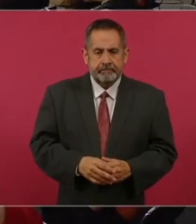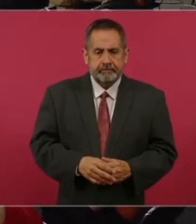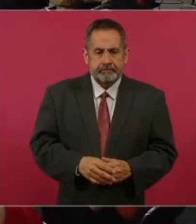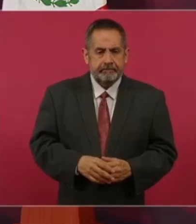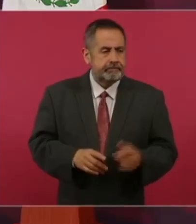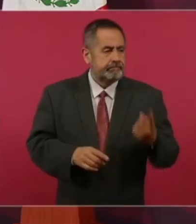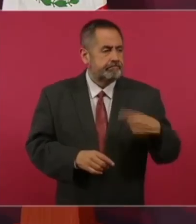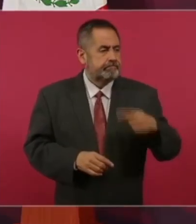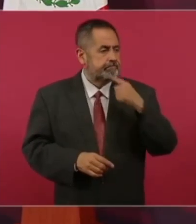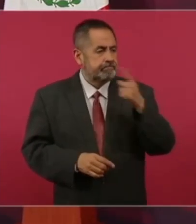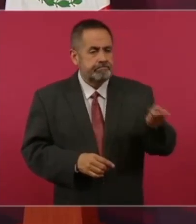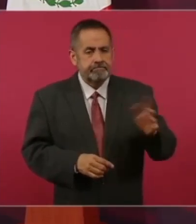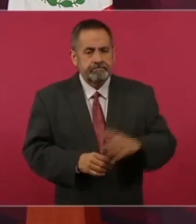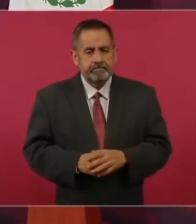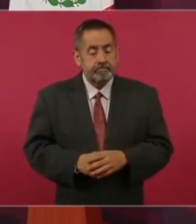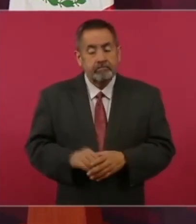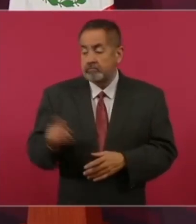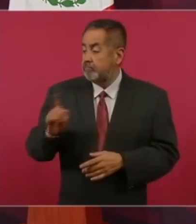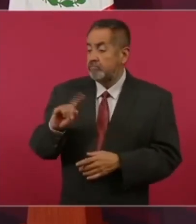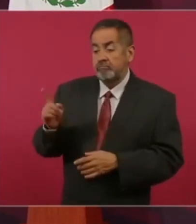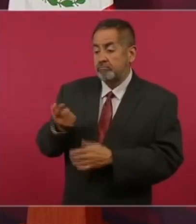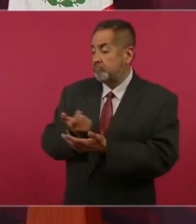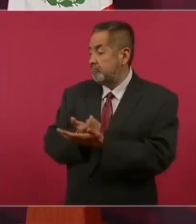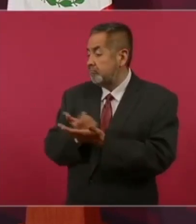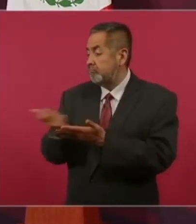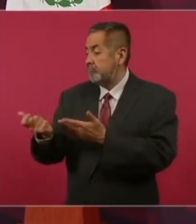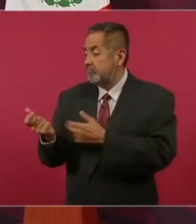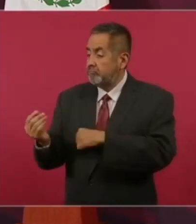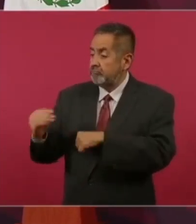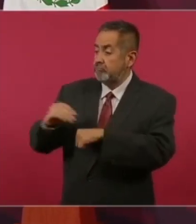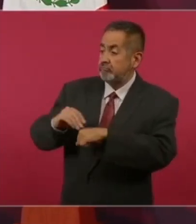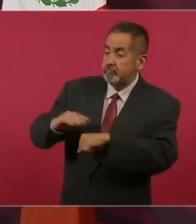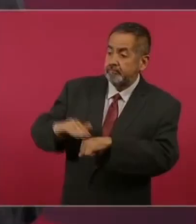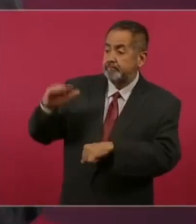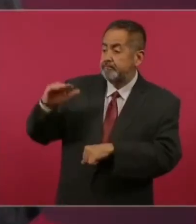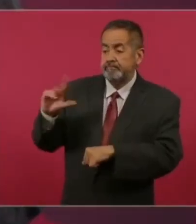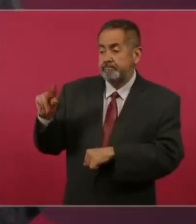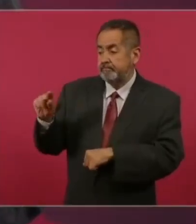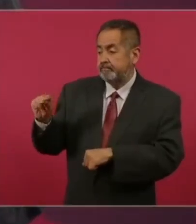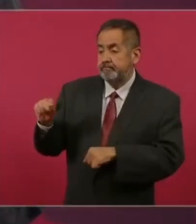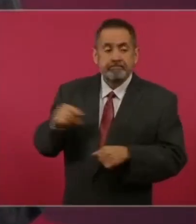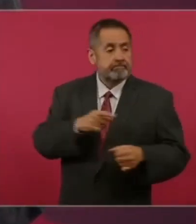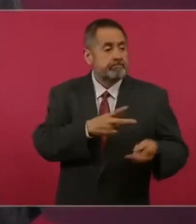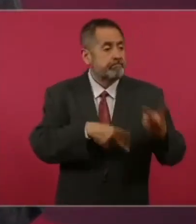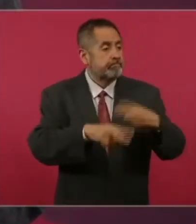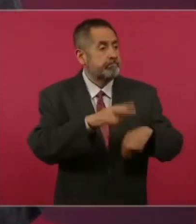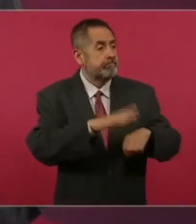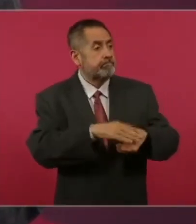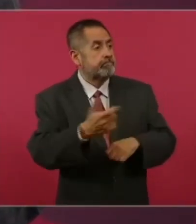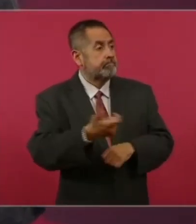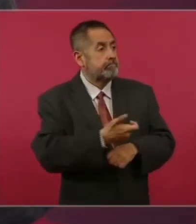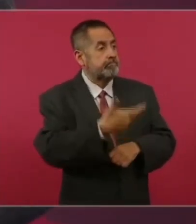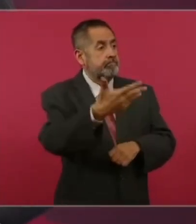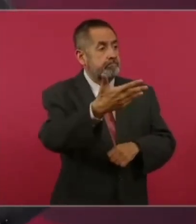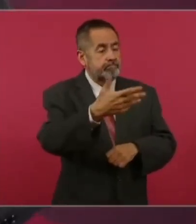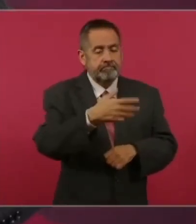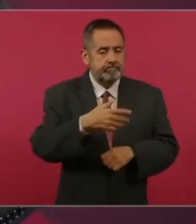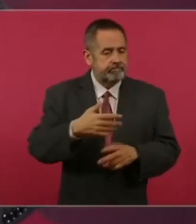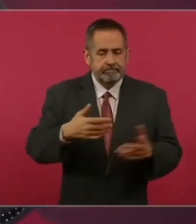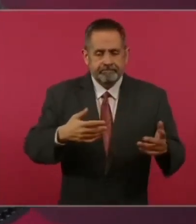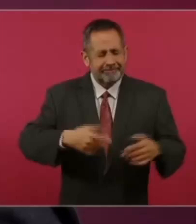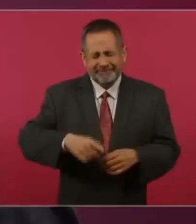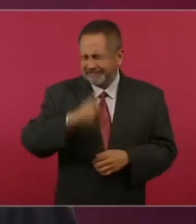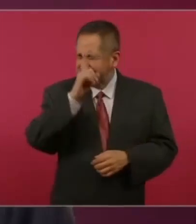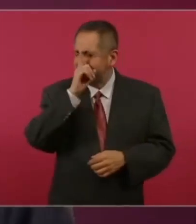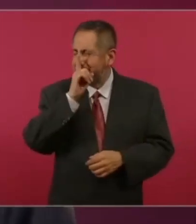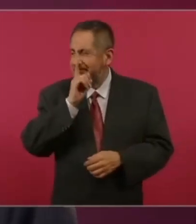Decían que no había que aumentar el salario porque se producía inflación, una gran mentira,